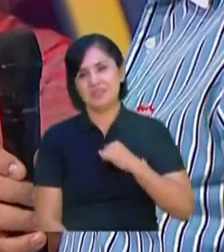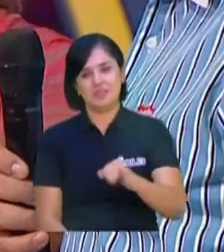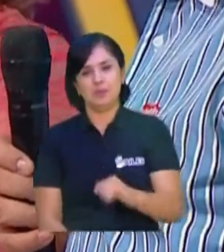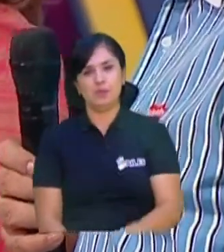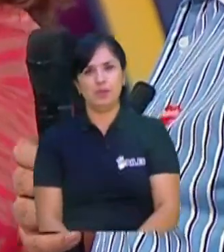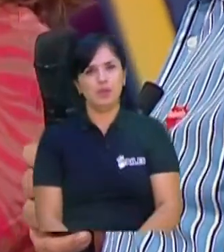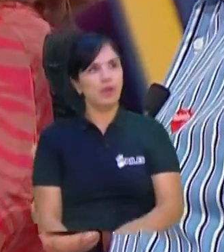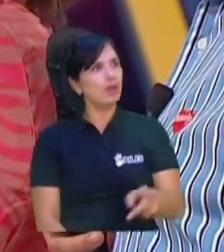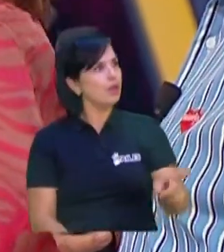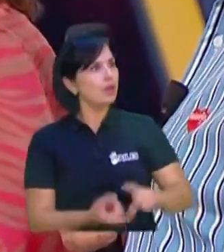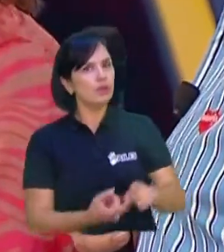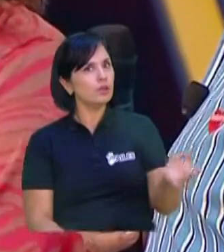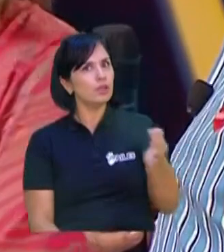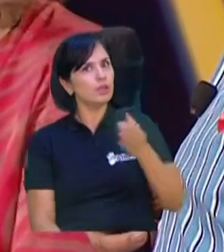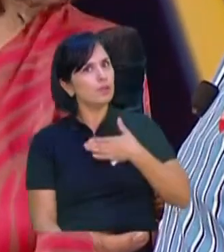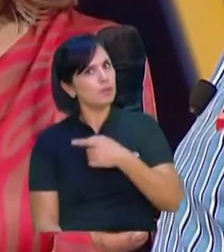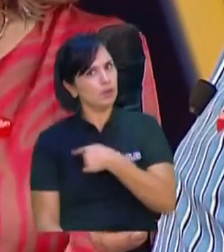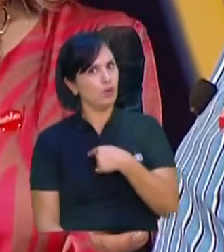nombró la Cecilia.